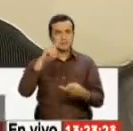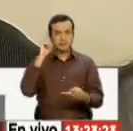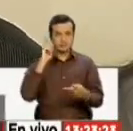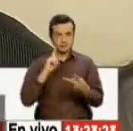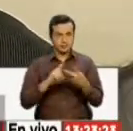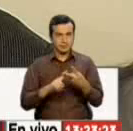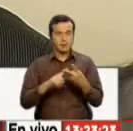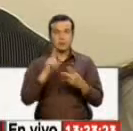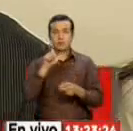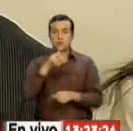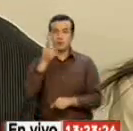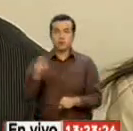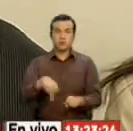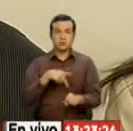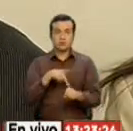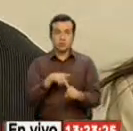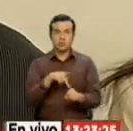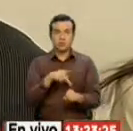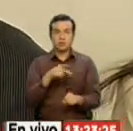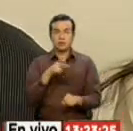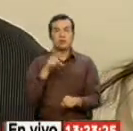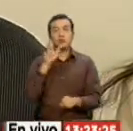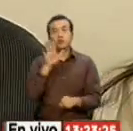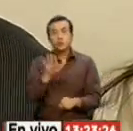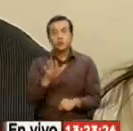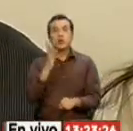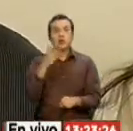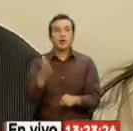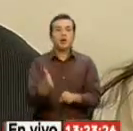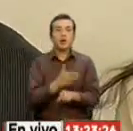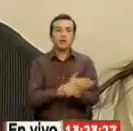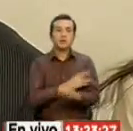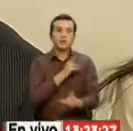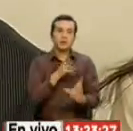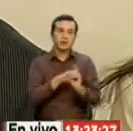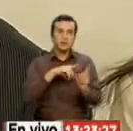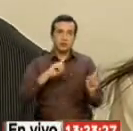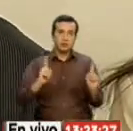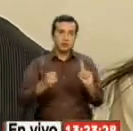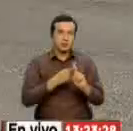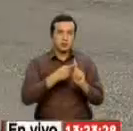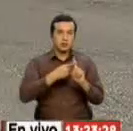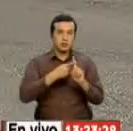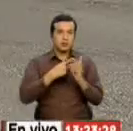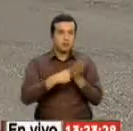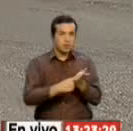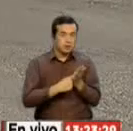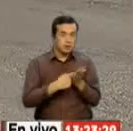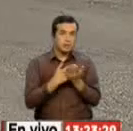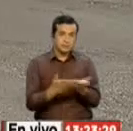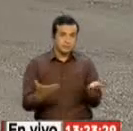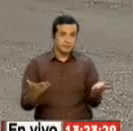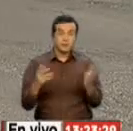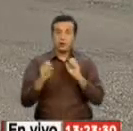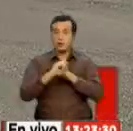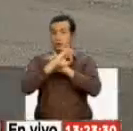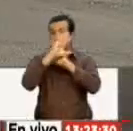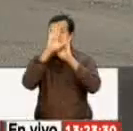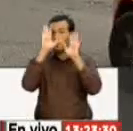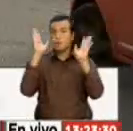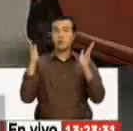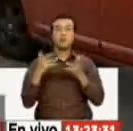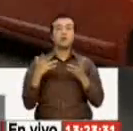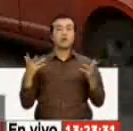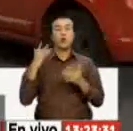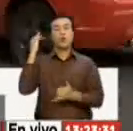este perito había estado contaminado, es decir, había participado de la primera audiencia. Durante la mañana se